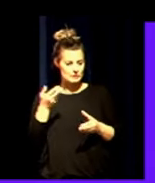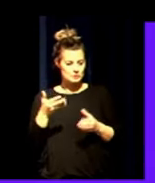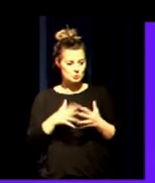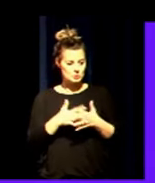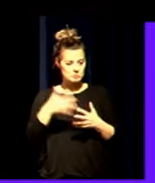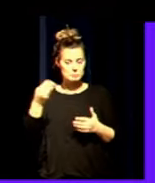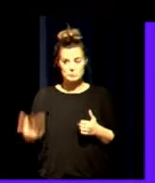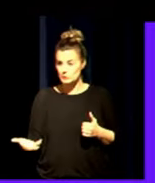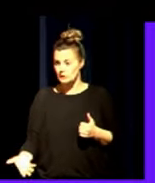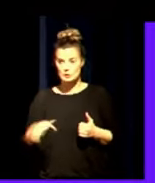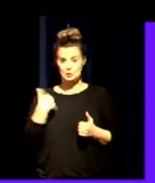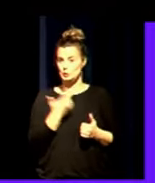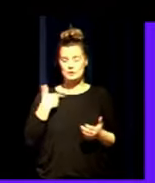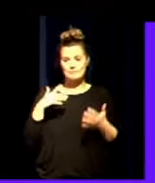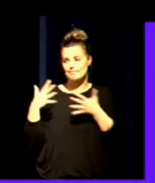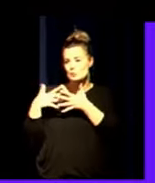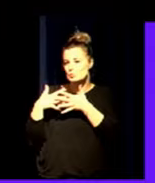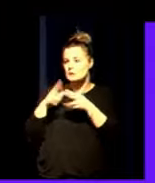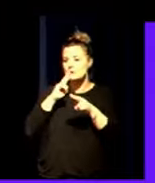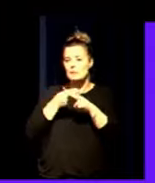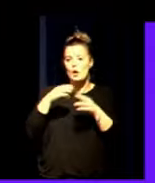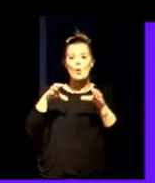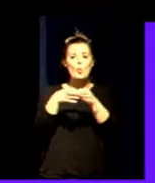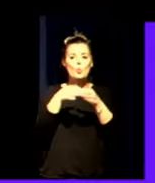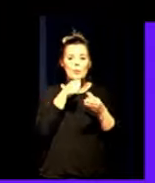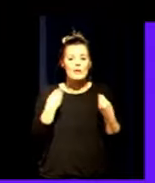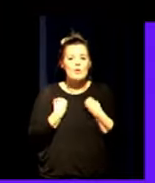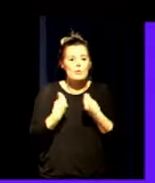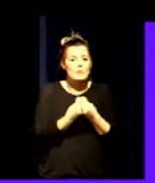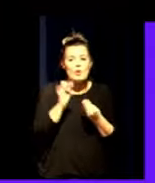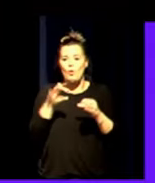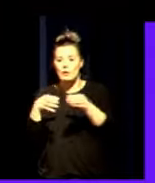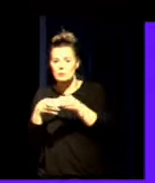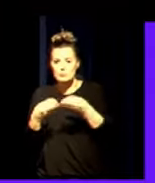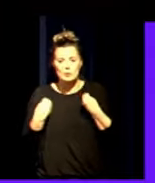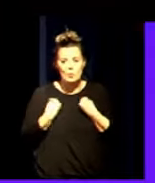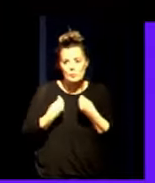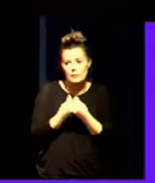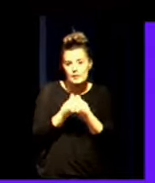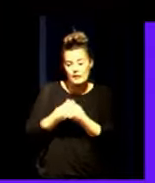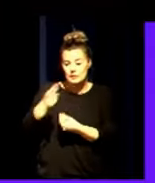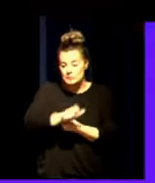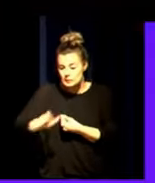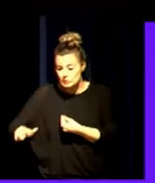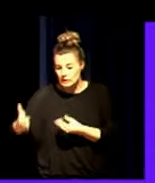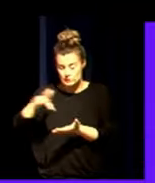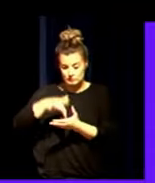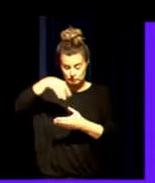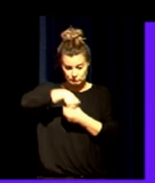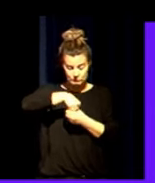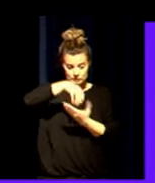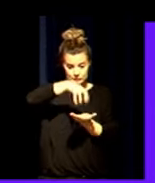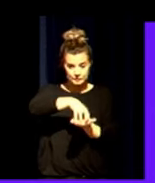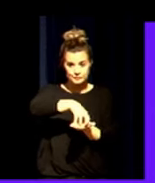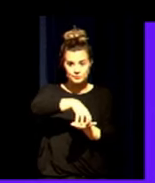venimos funcionando con estructuras que llamamos grupo de convivencia o equipo de convivencia, esas personas que están en el centro y